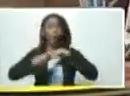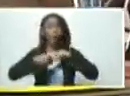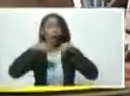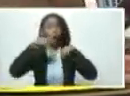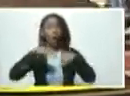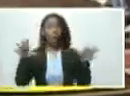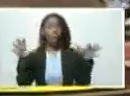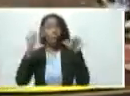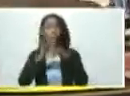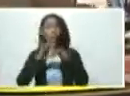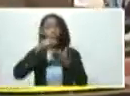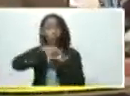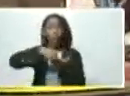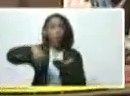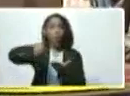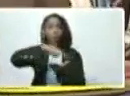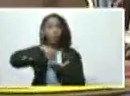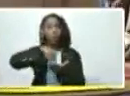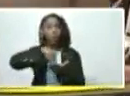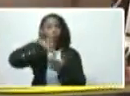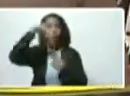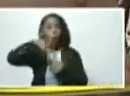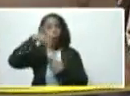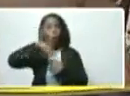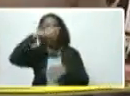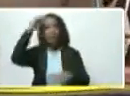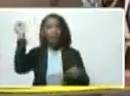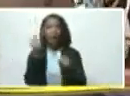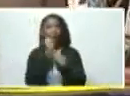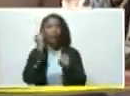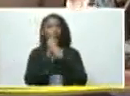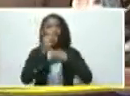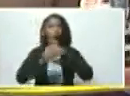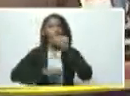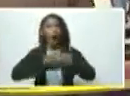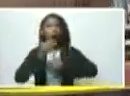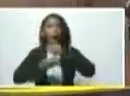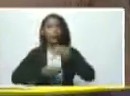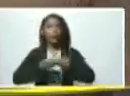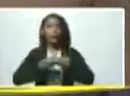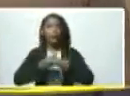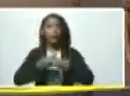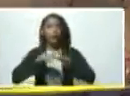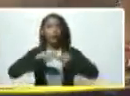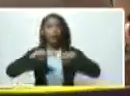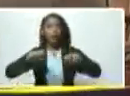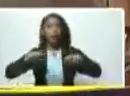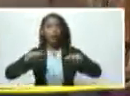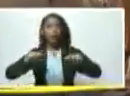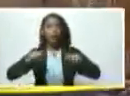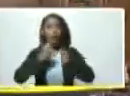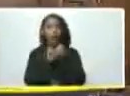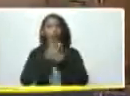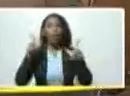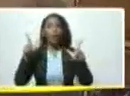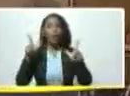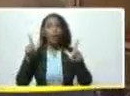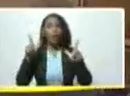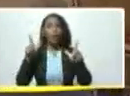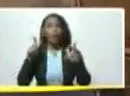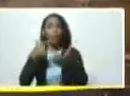están vinculados al punto y círculo y que hoy con el trabajo que se ha hecho se declara territorio libre